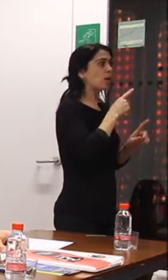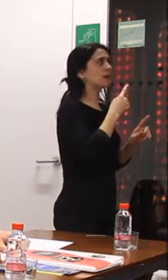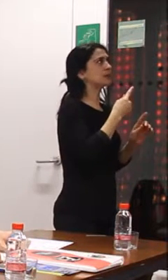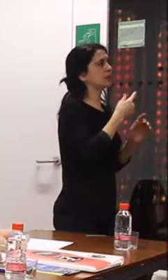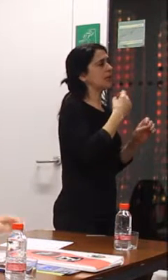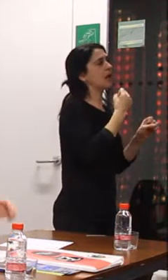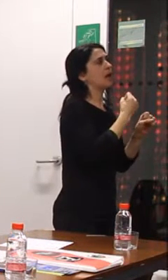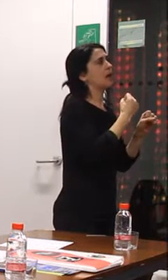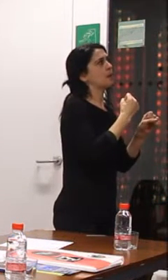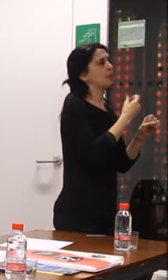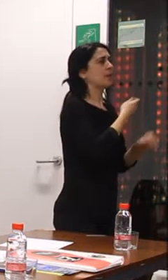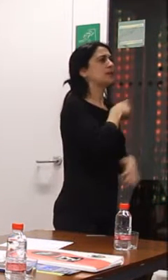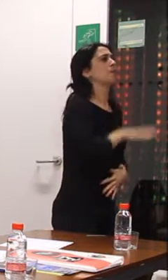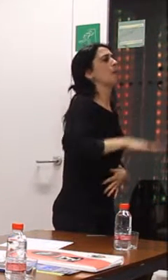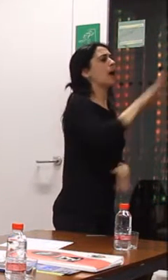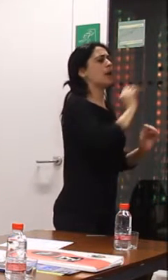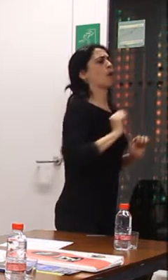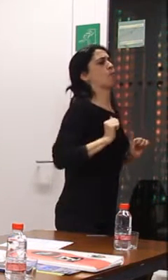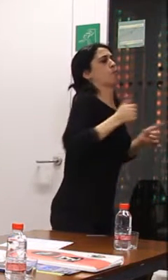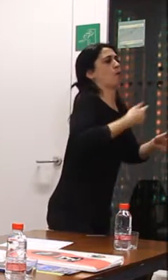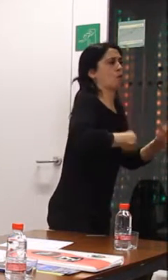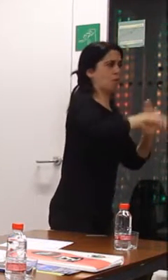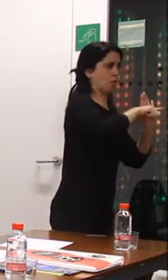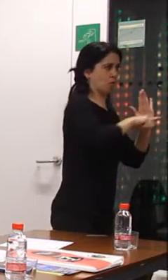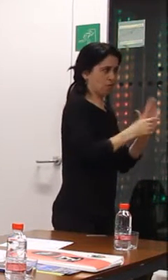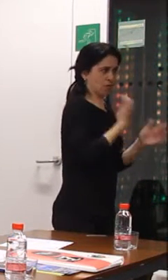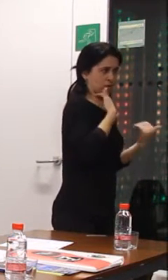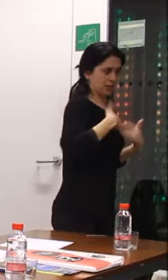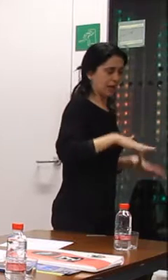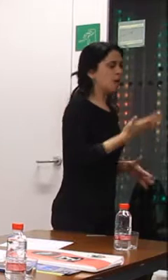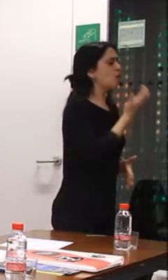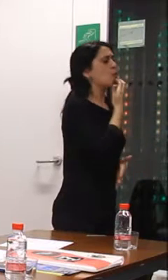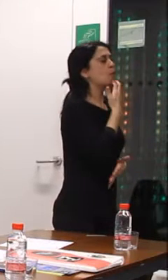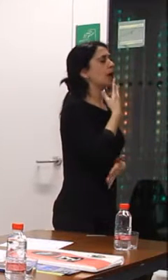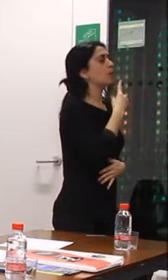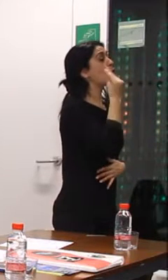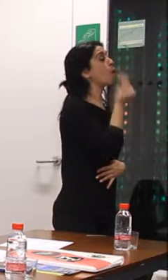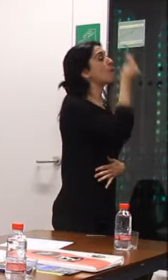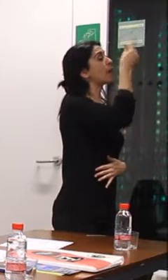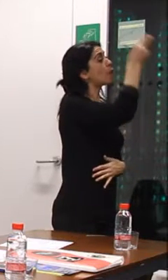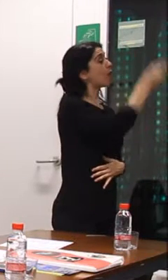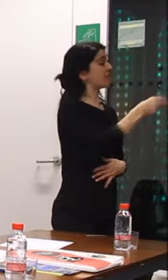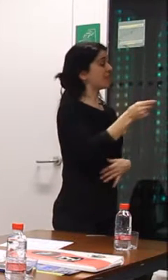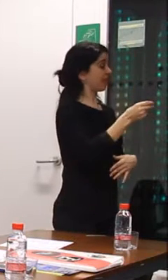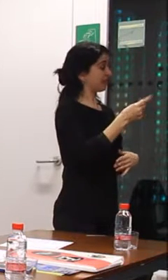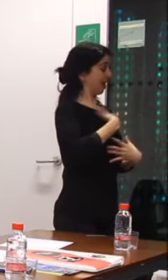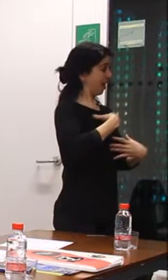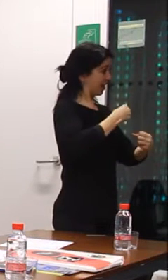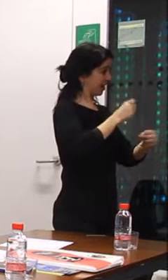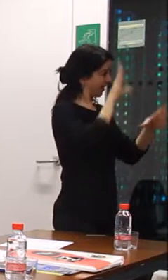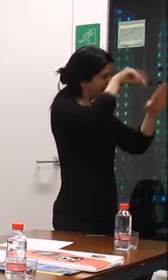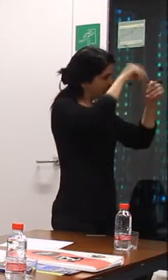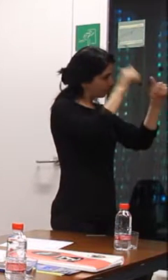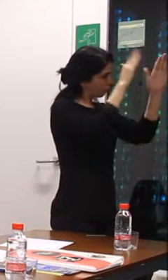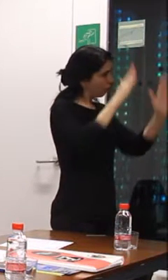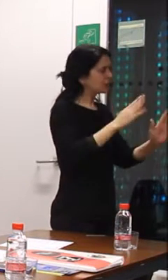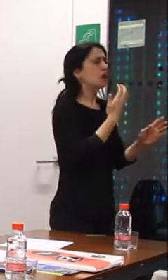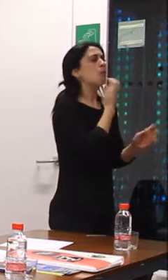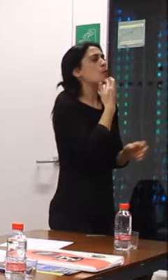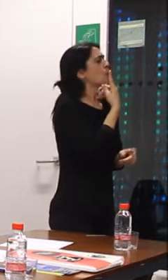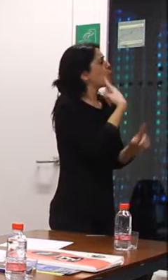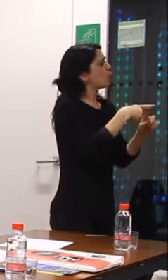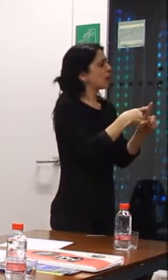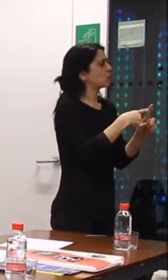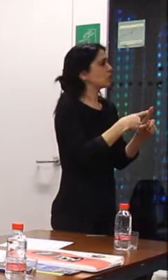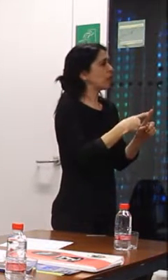empezado a trabajar. Pero bueno, en términos, por ejemplo, de mejora de eficiencia energética en el hogar, una de las buenas prácticas es realizar diagnósticos